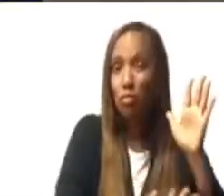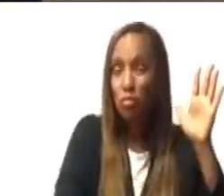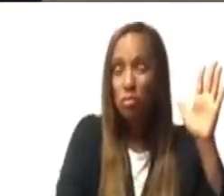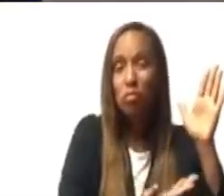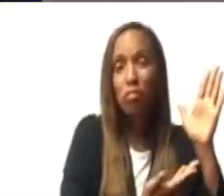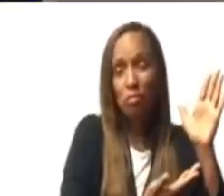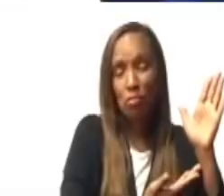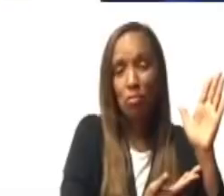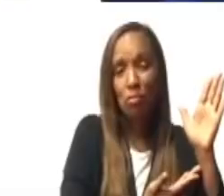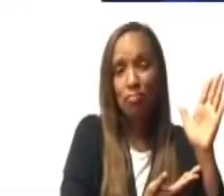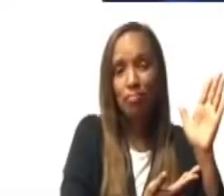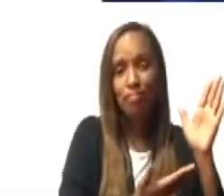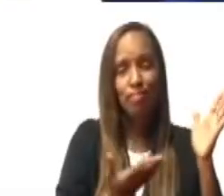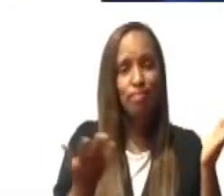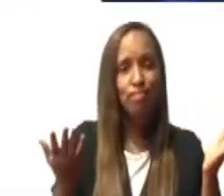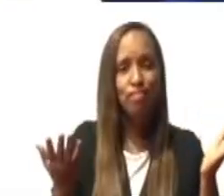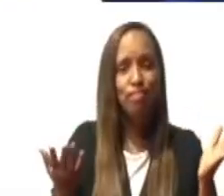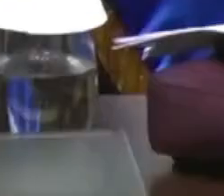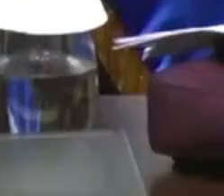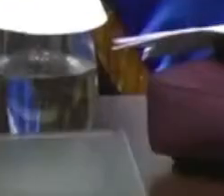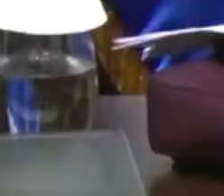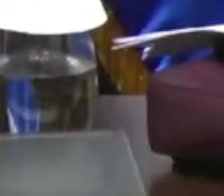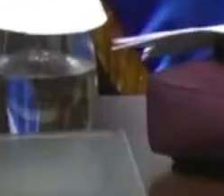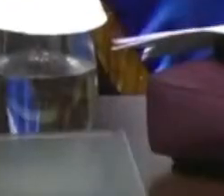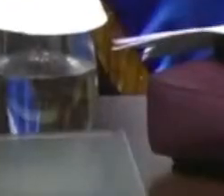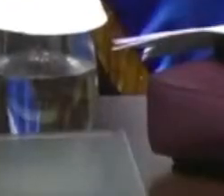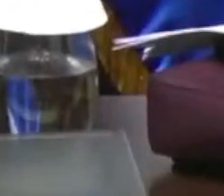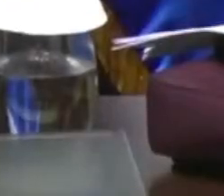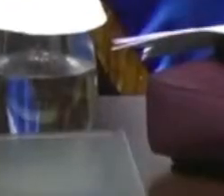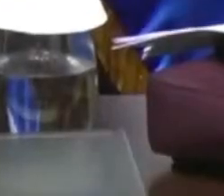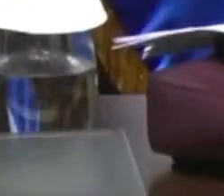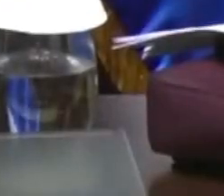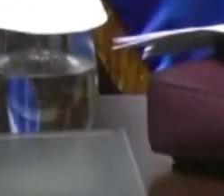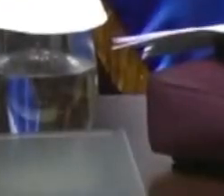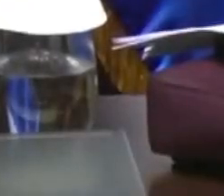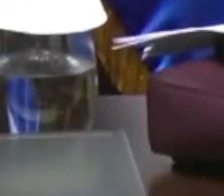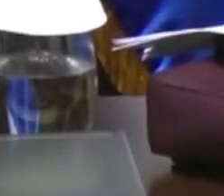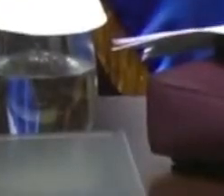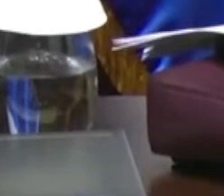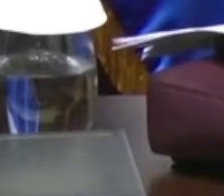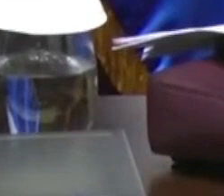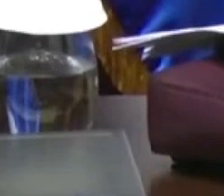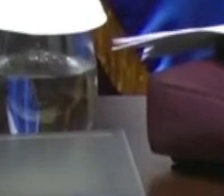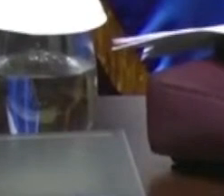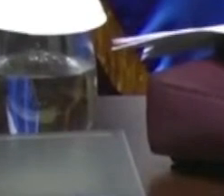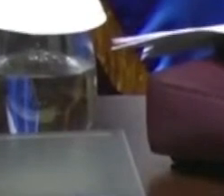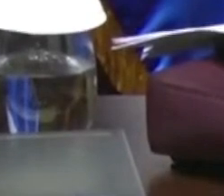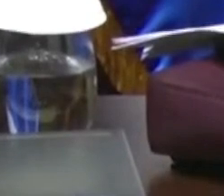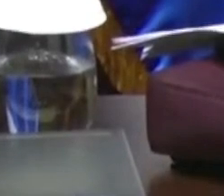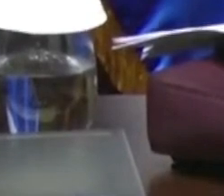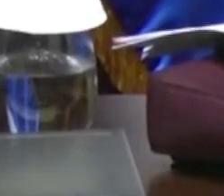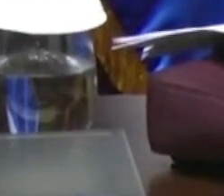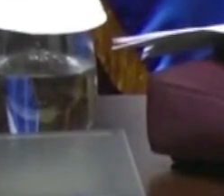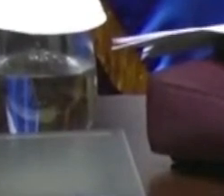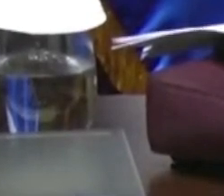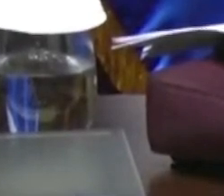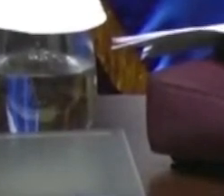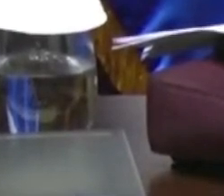diputadas. Muchas gracias, profesor y colega. Tiene la palabra el diputado Tobía Crespo.